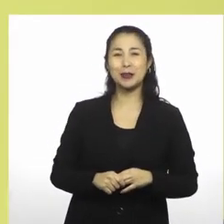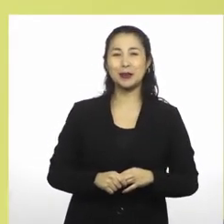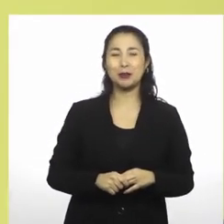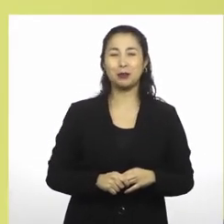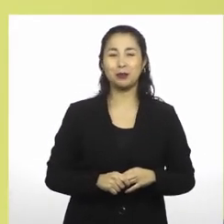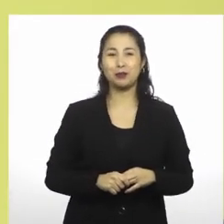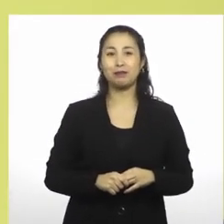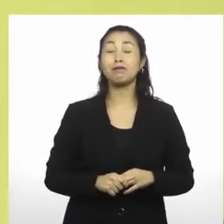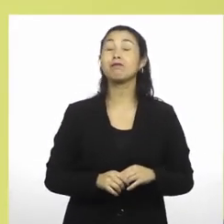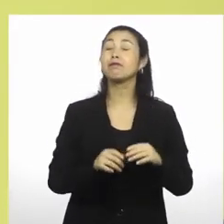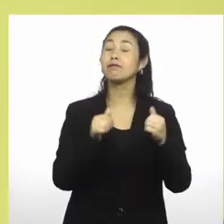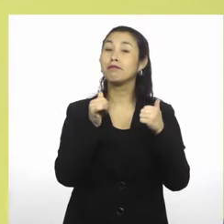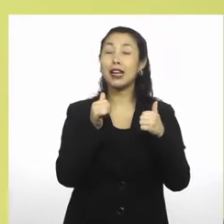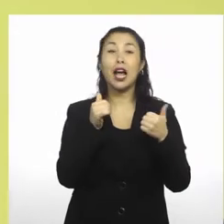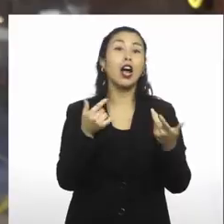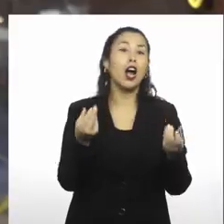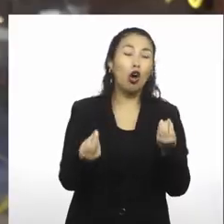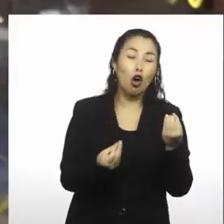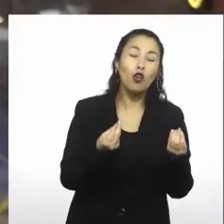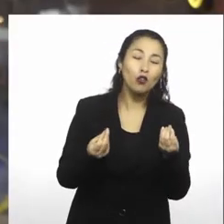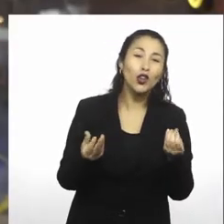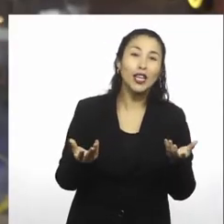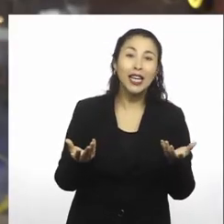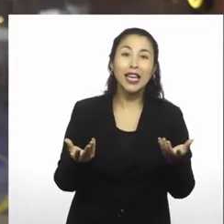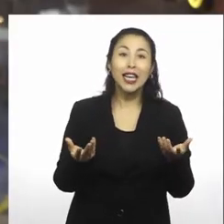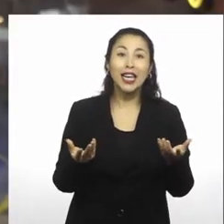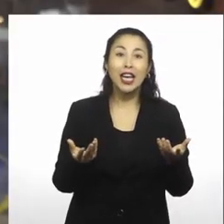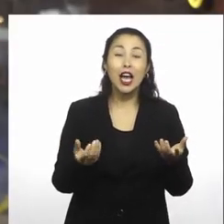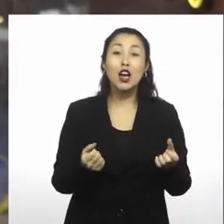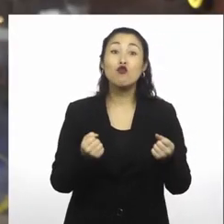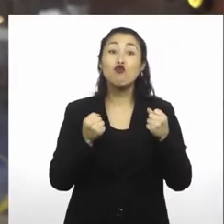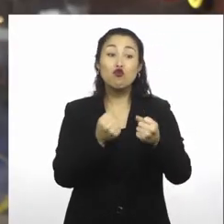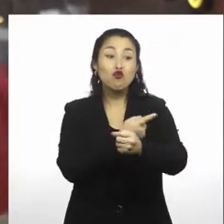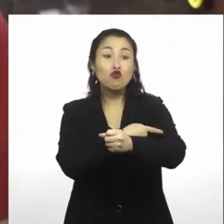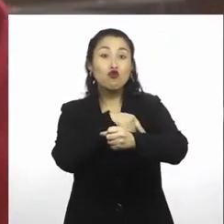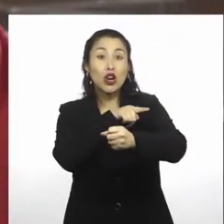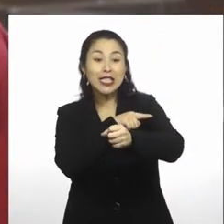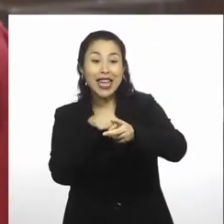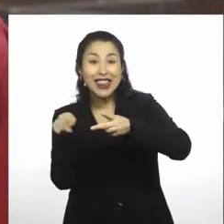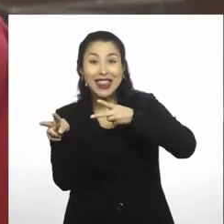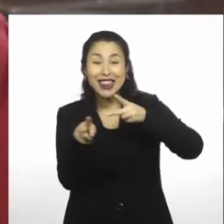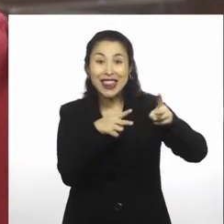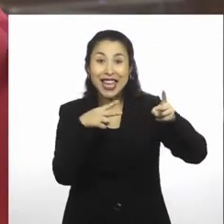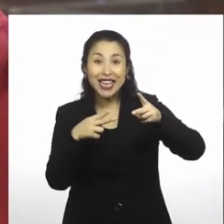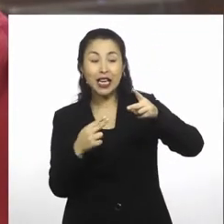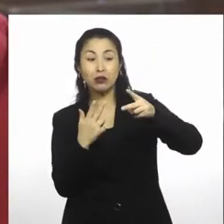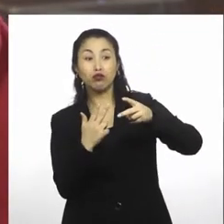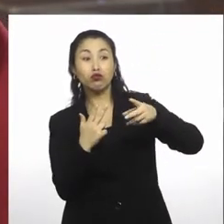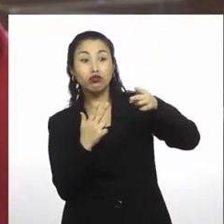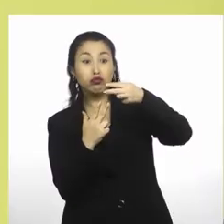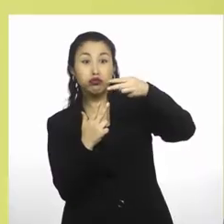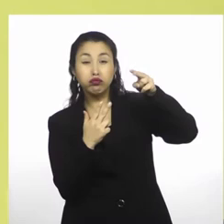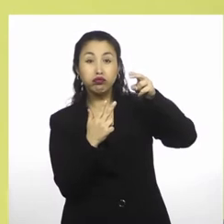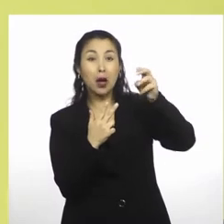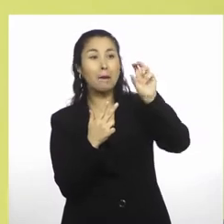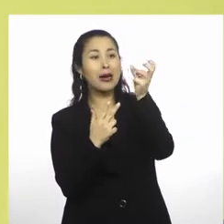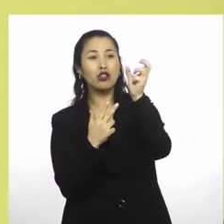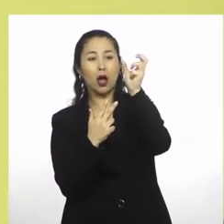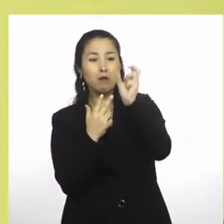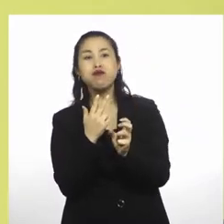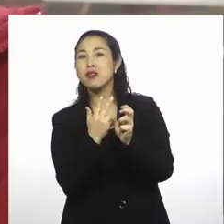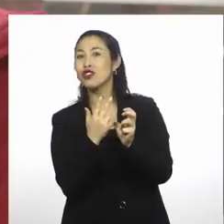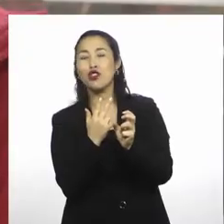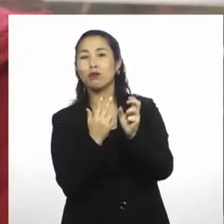Bien, lo más lógico acá es la fuerza del aire que aparece aquí abajo. ¿Sí? Eso hace que la pelota no caiga.